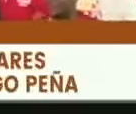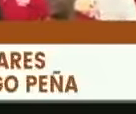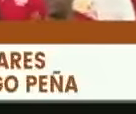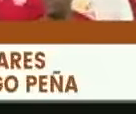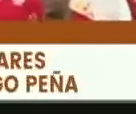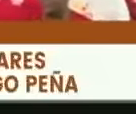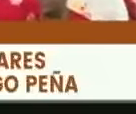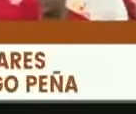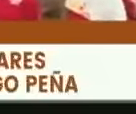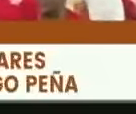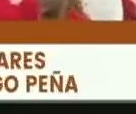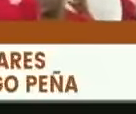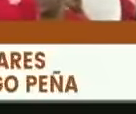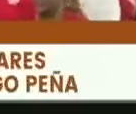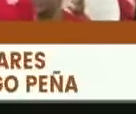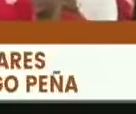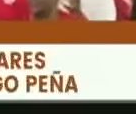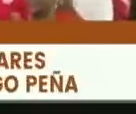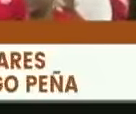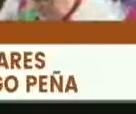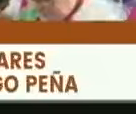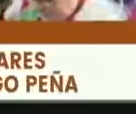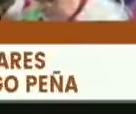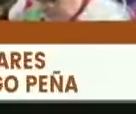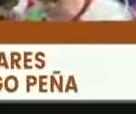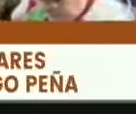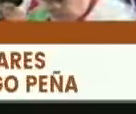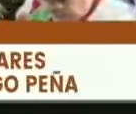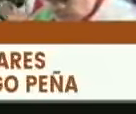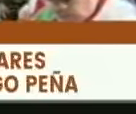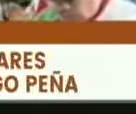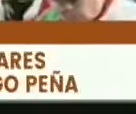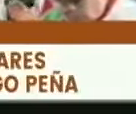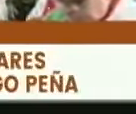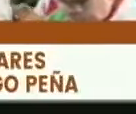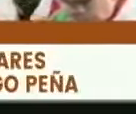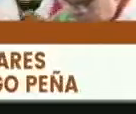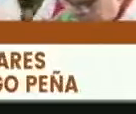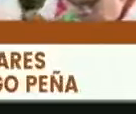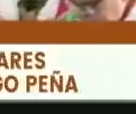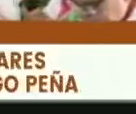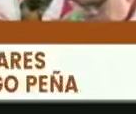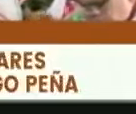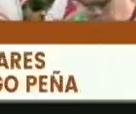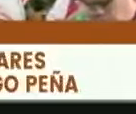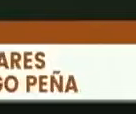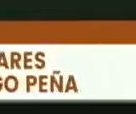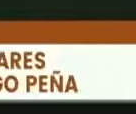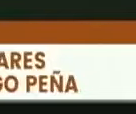Caracciolo Parra y Olmedo, Andrés Bello, Justo Briceño,